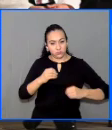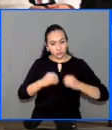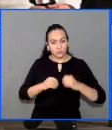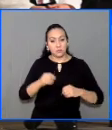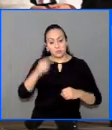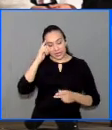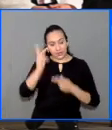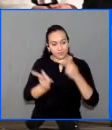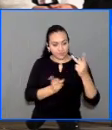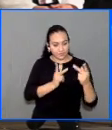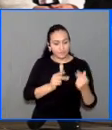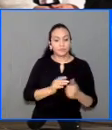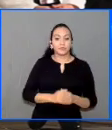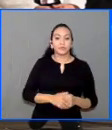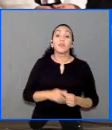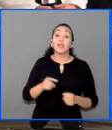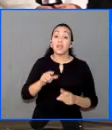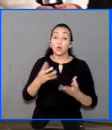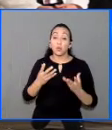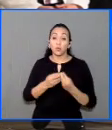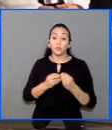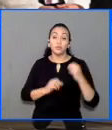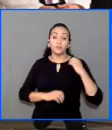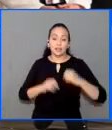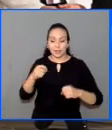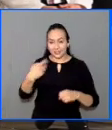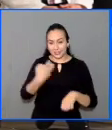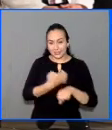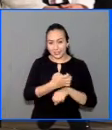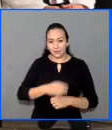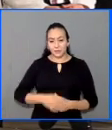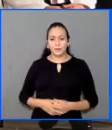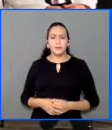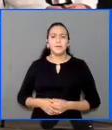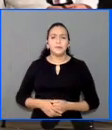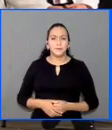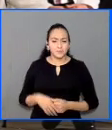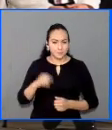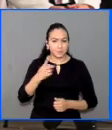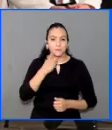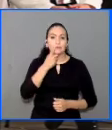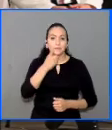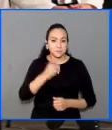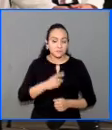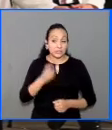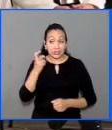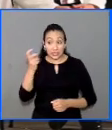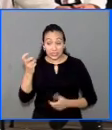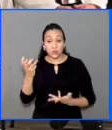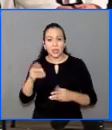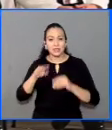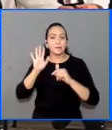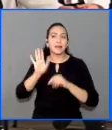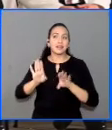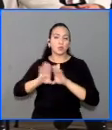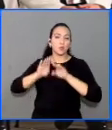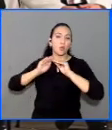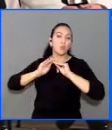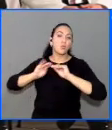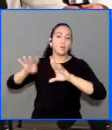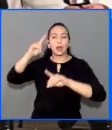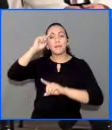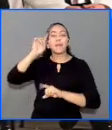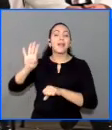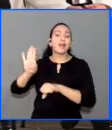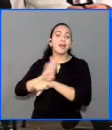concurrentes de los poderes judiciales locales. Además, considera que podría constituir propaganda en favor de 4 candidatas y